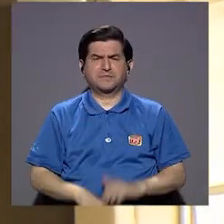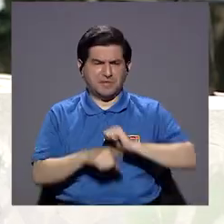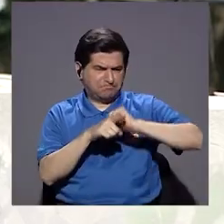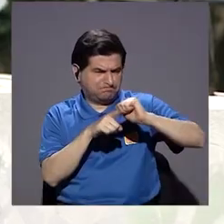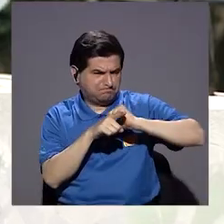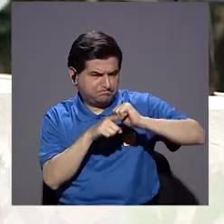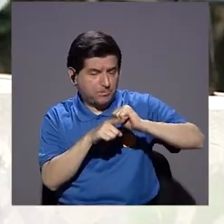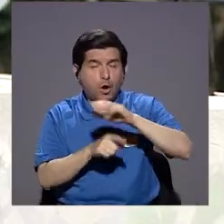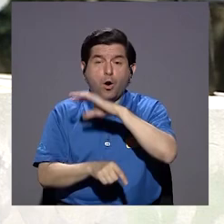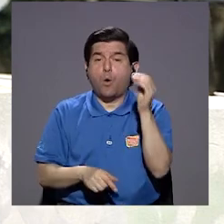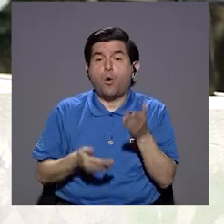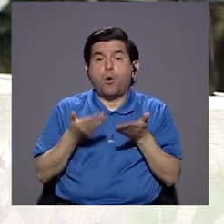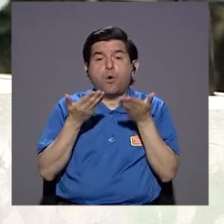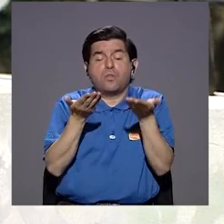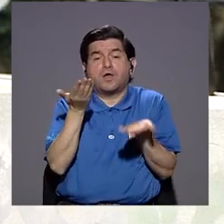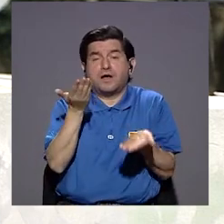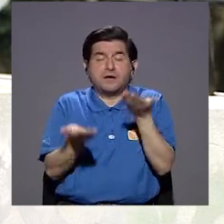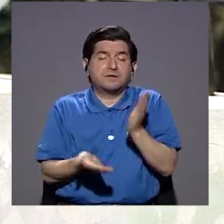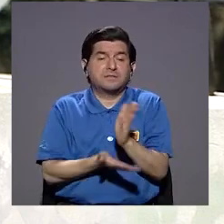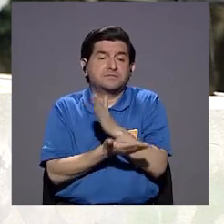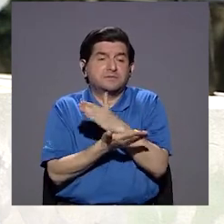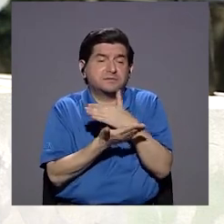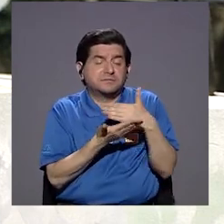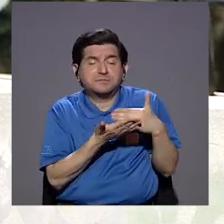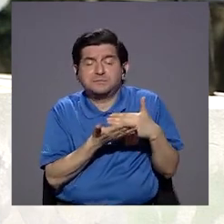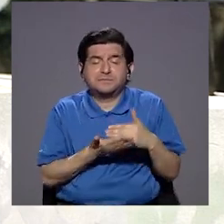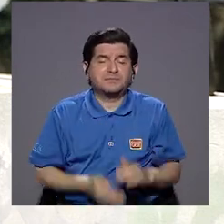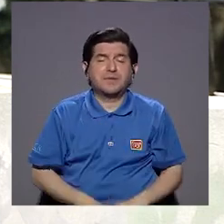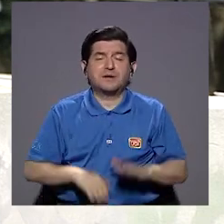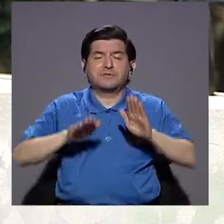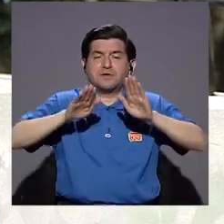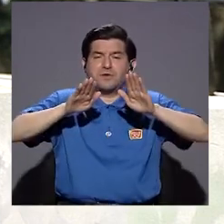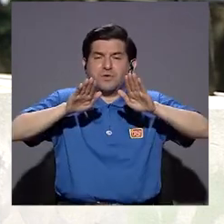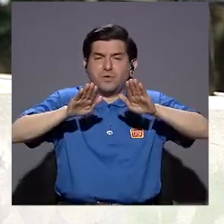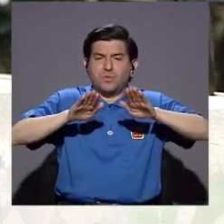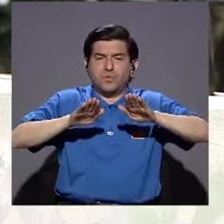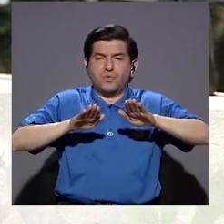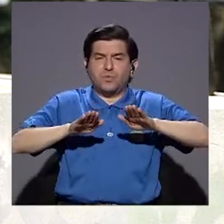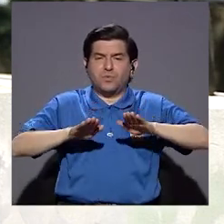ejercicio. O puede darles también algo de mucha